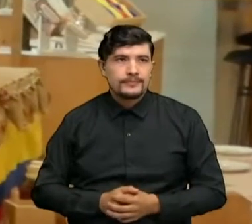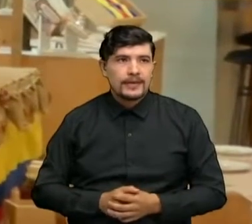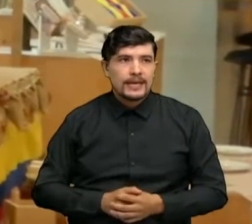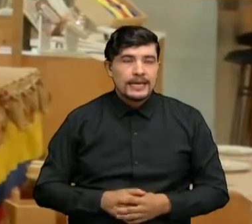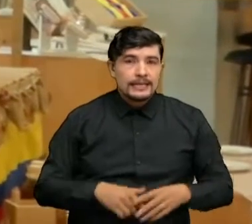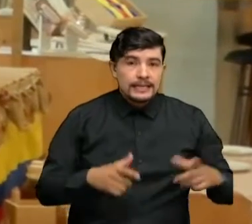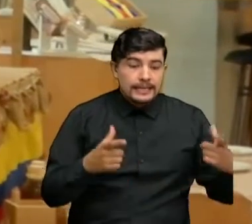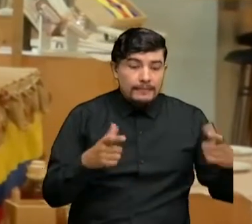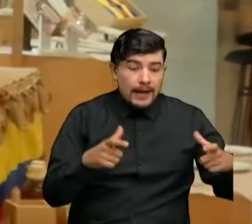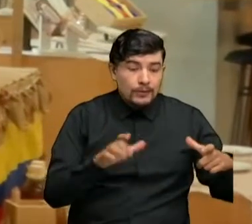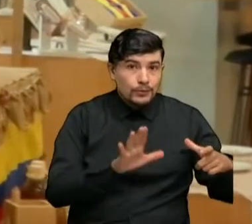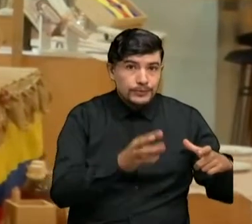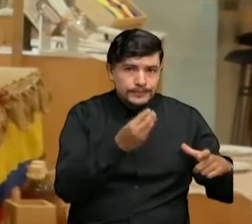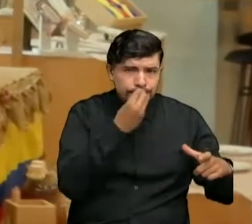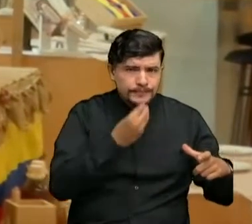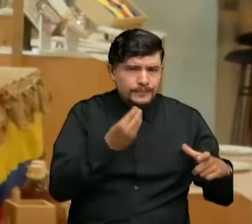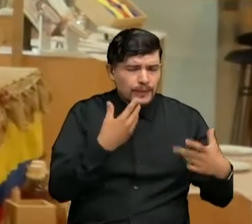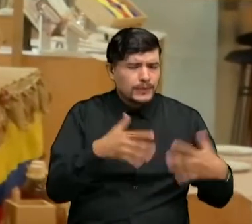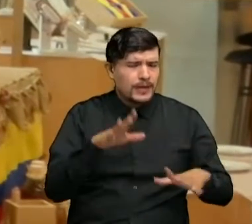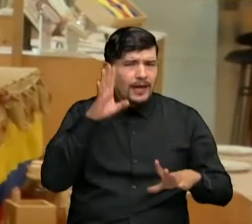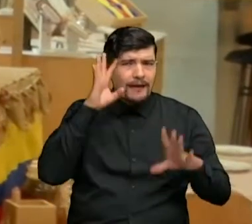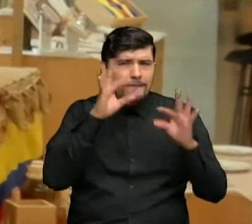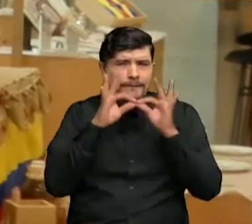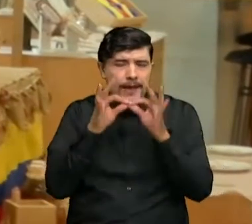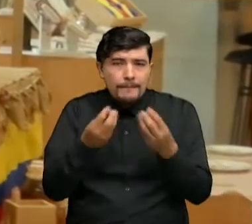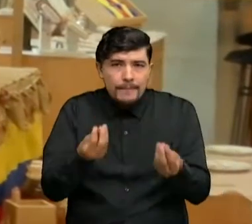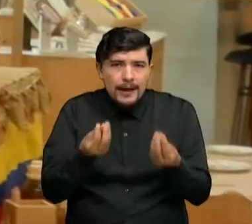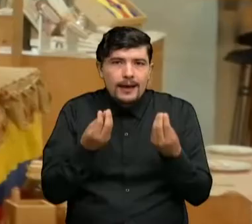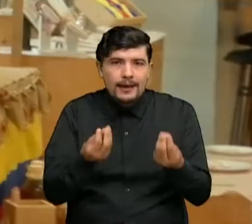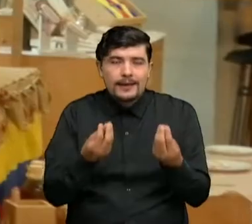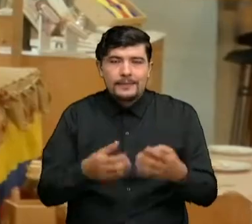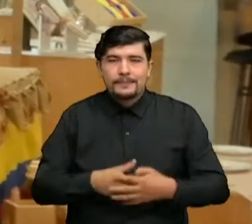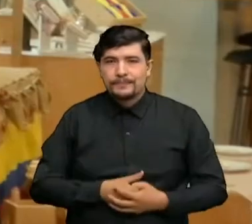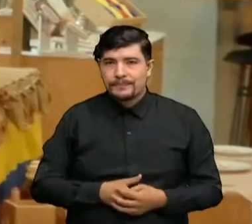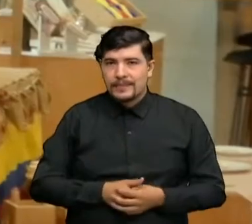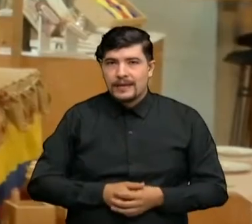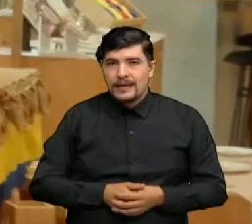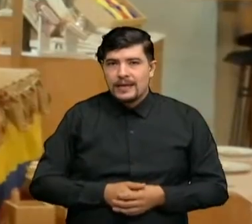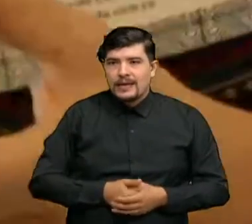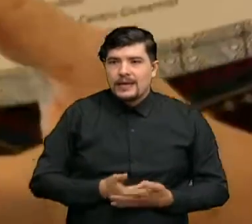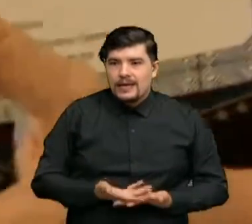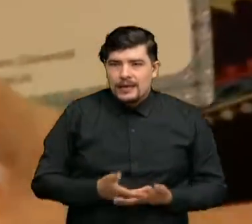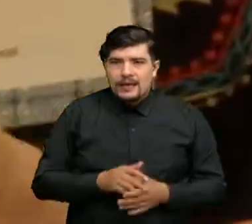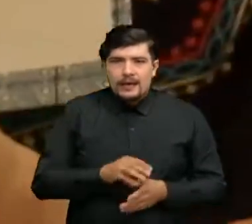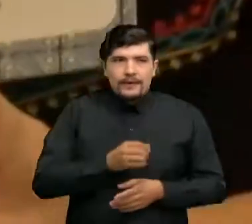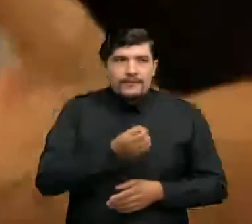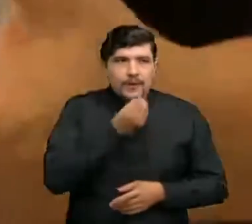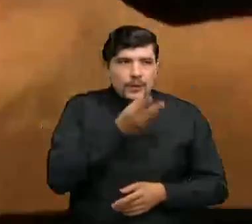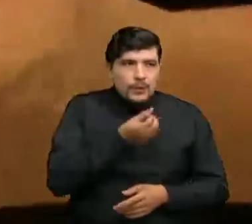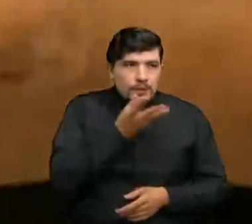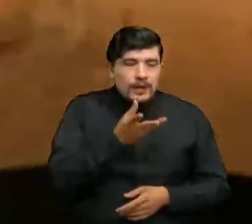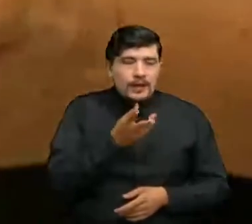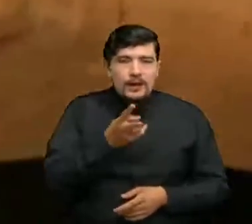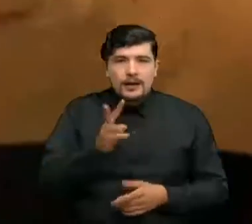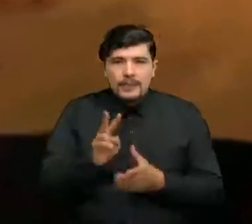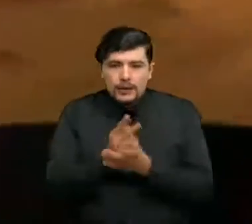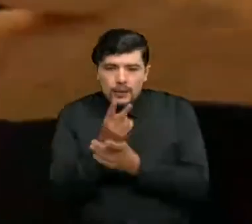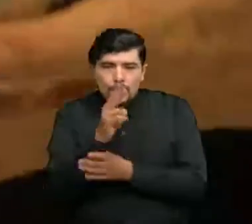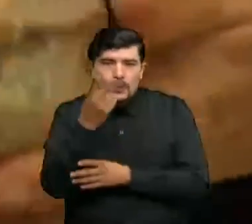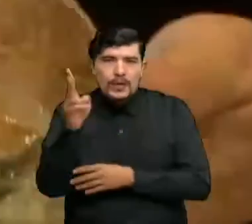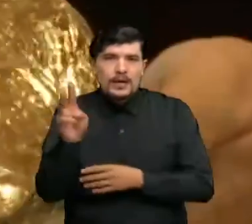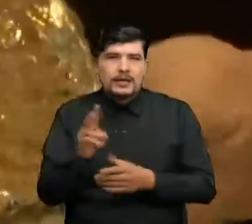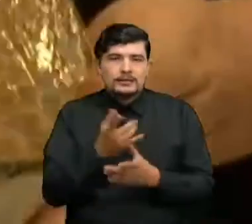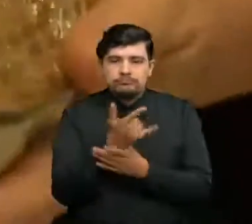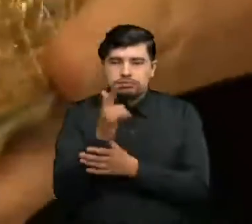fe de que tengamos unas cuantas planticas de frutas, de verduras y de hortalizas.